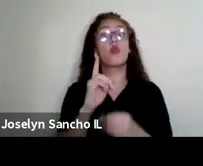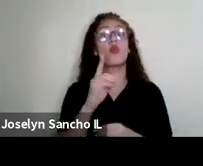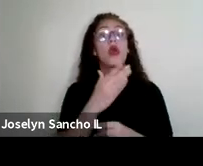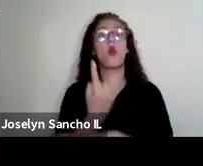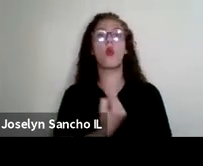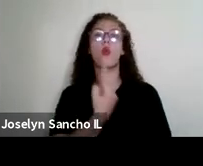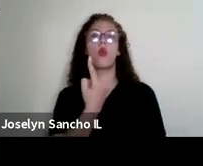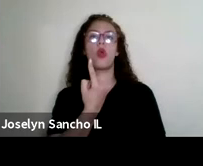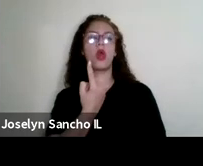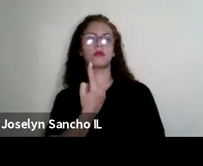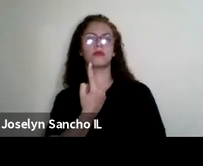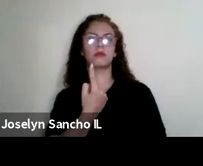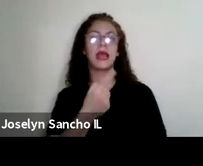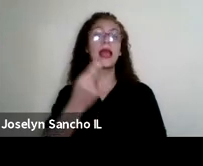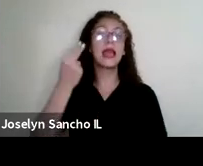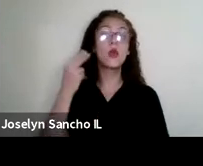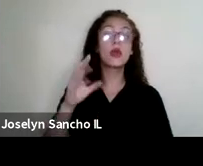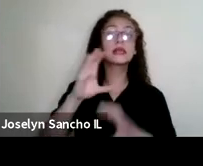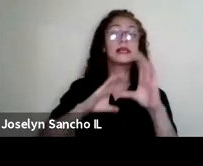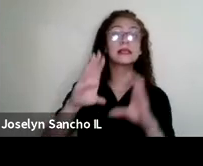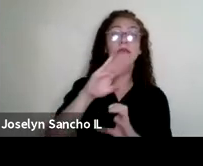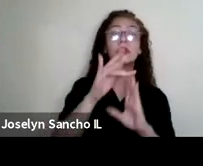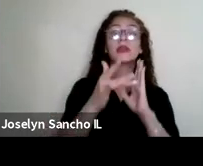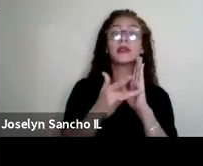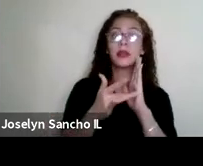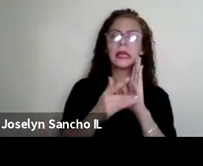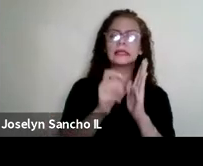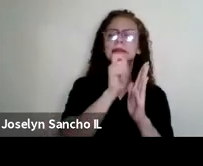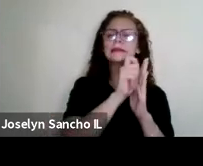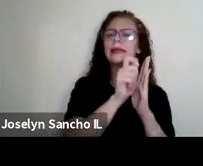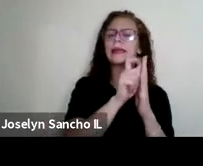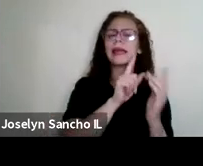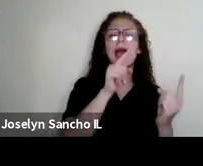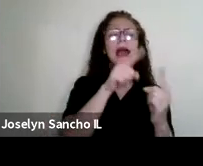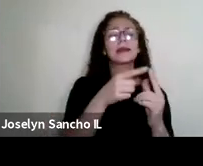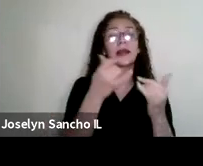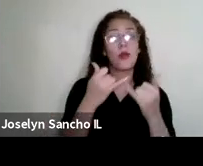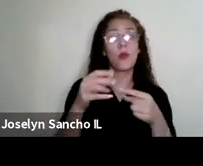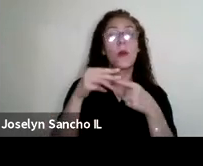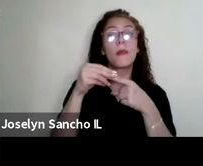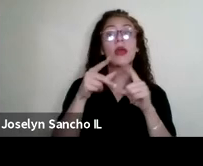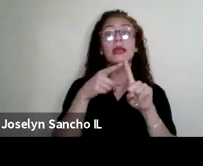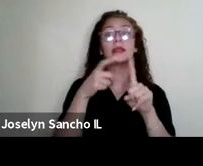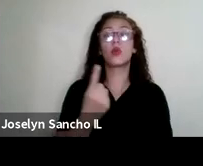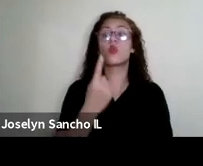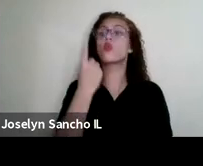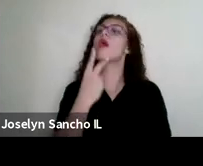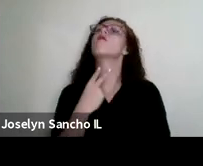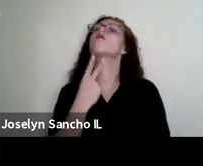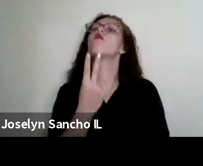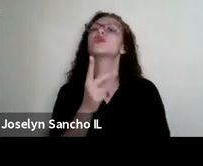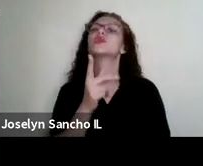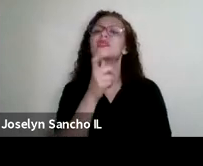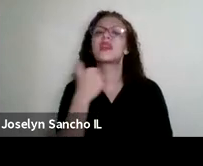única. La historia de la ciencia y la tecnología se ha escrito hasta ahora principalmente desde una sola voz, la voz de